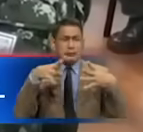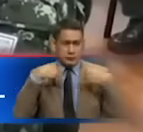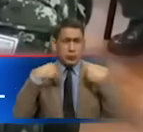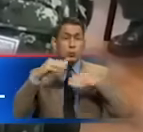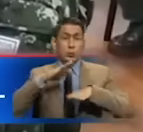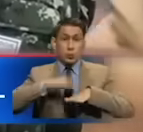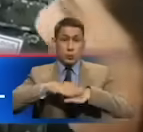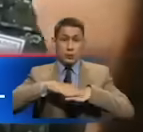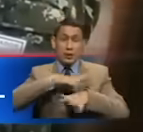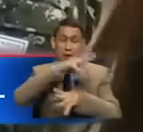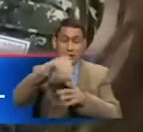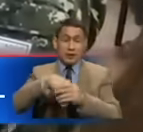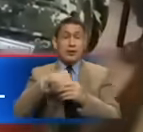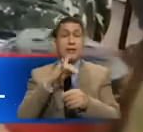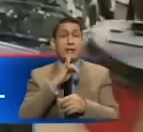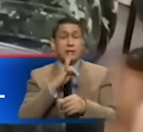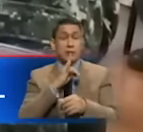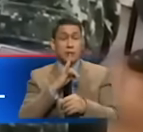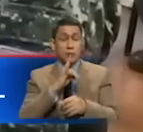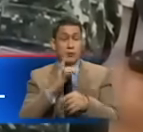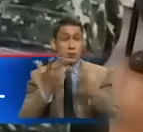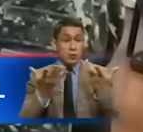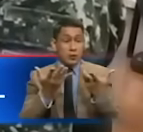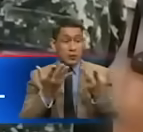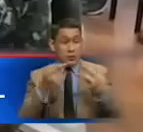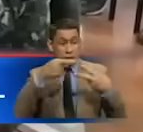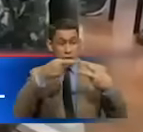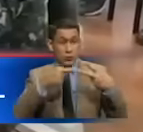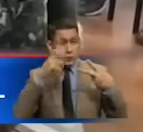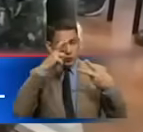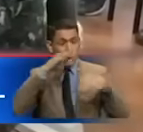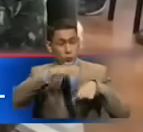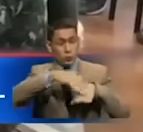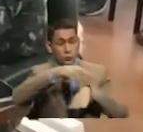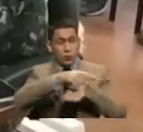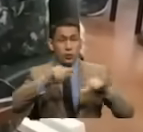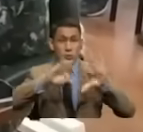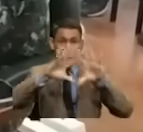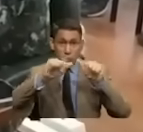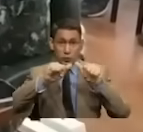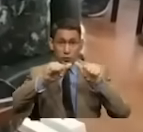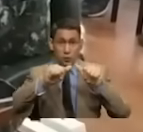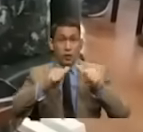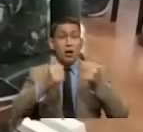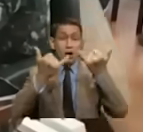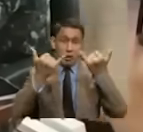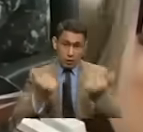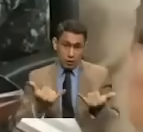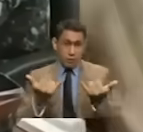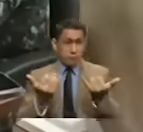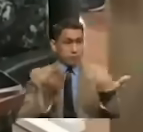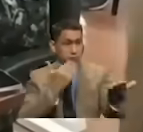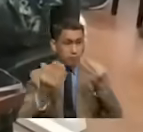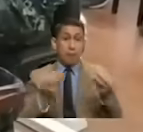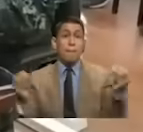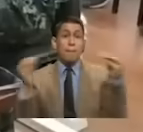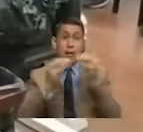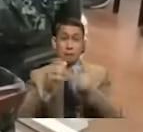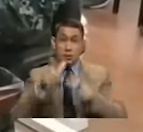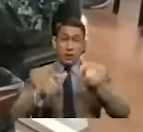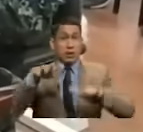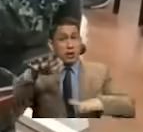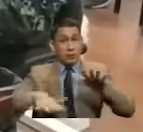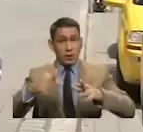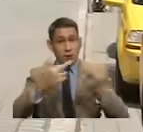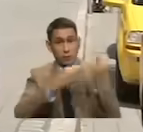en torno al presunto delito de lavado de activos que han sido enjuiciados y que hoy aquí en nuestro país estas personas aducen a que incluso las asistencias